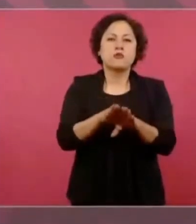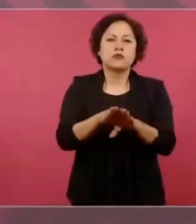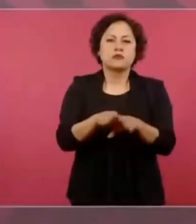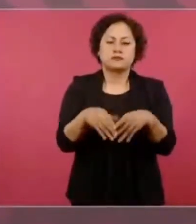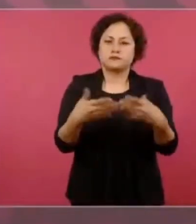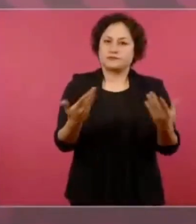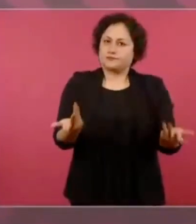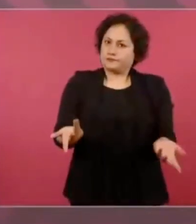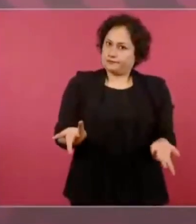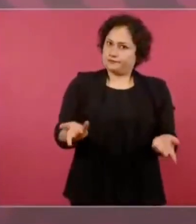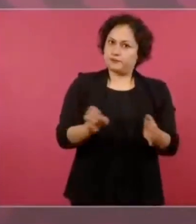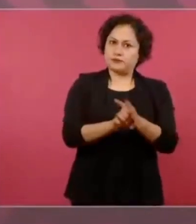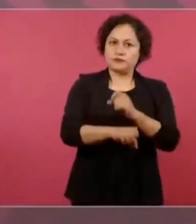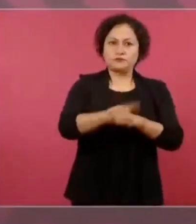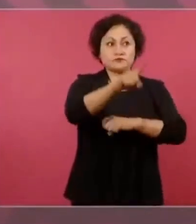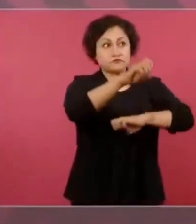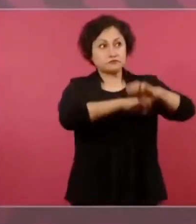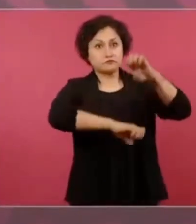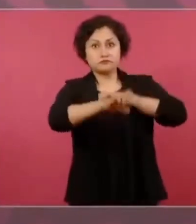de potentados,